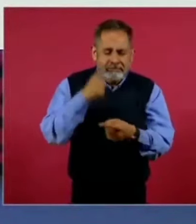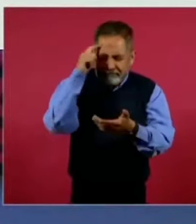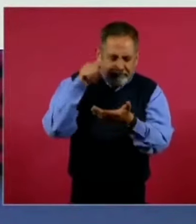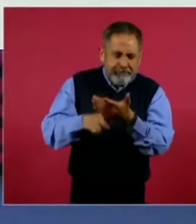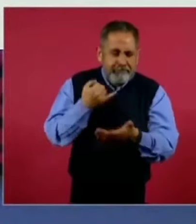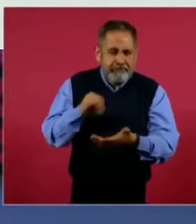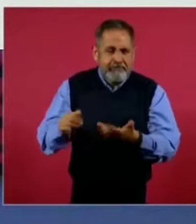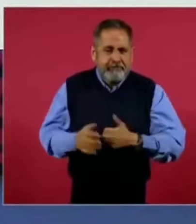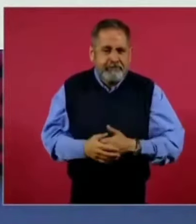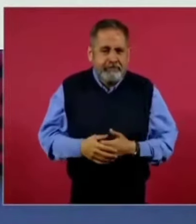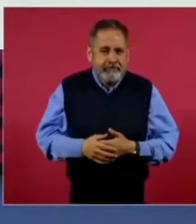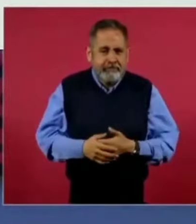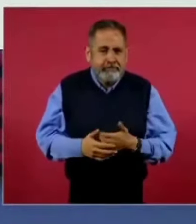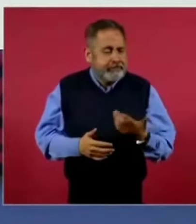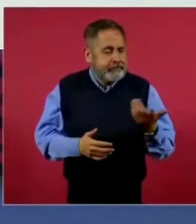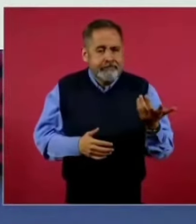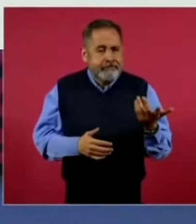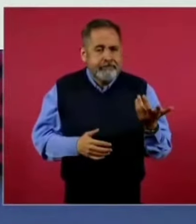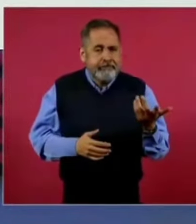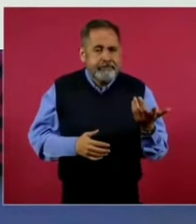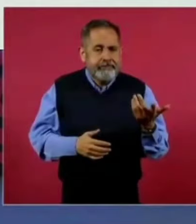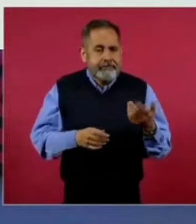Pues ellos no conocen